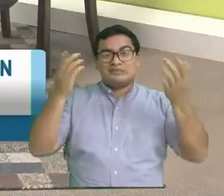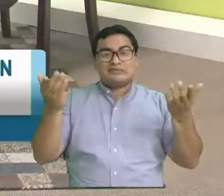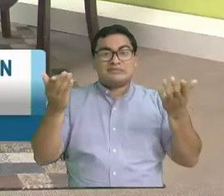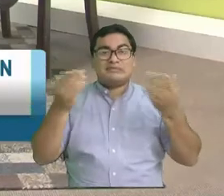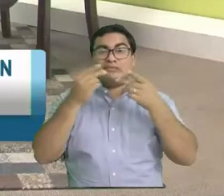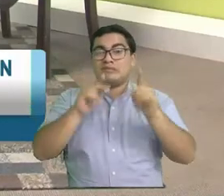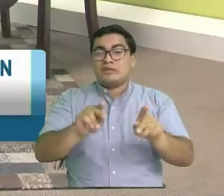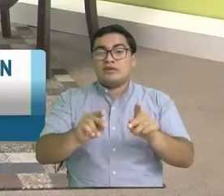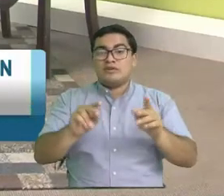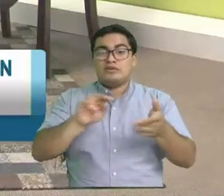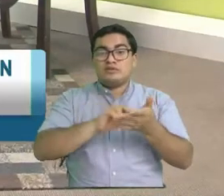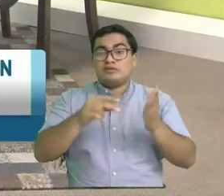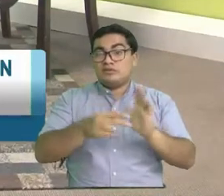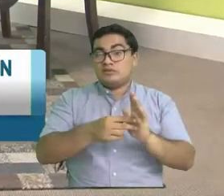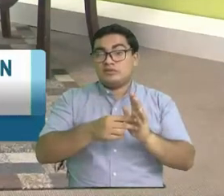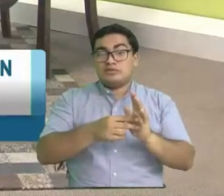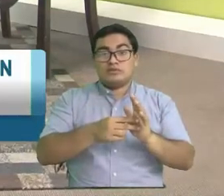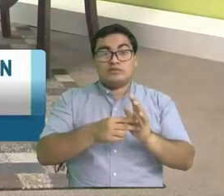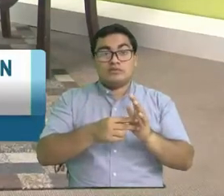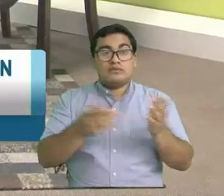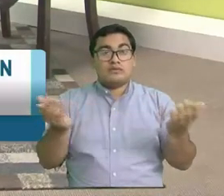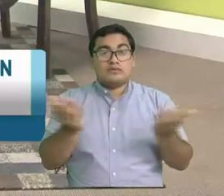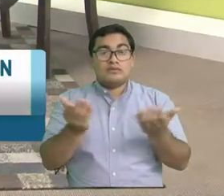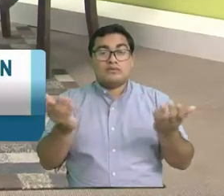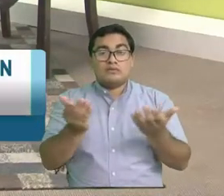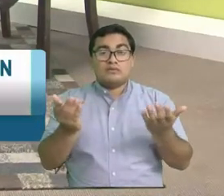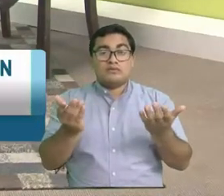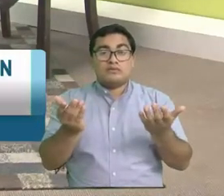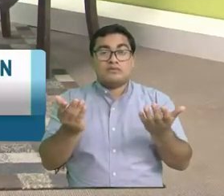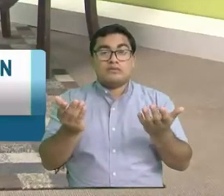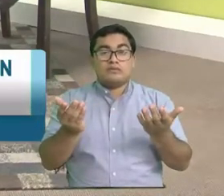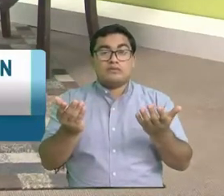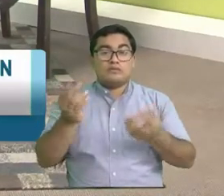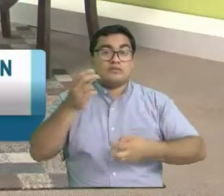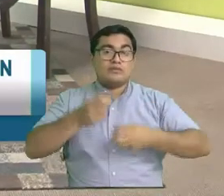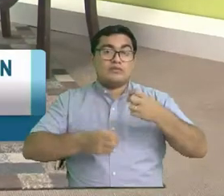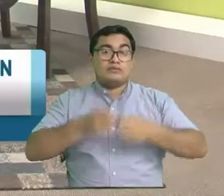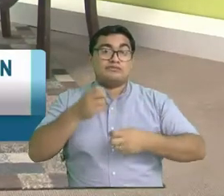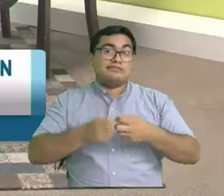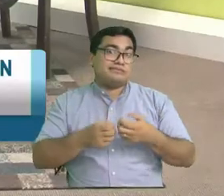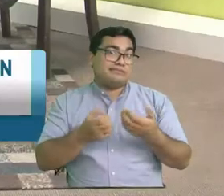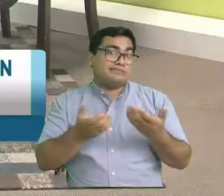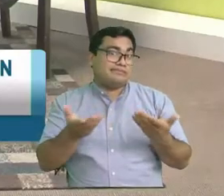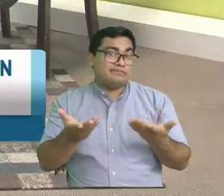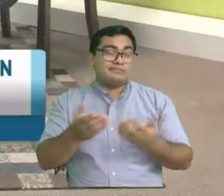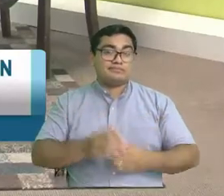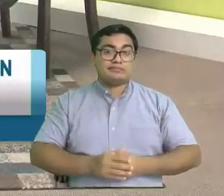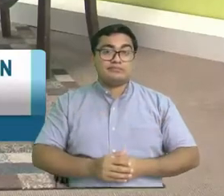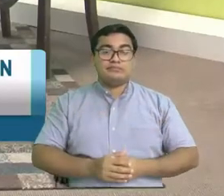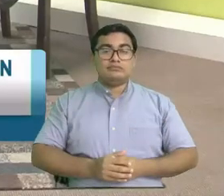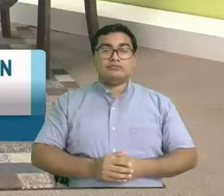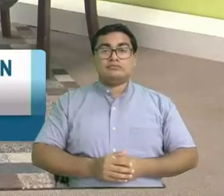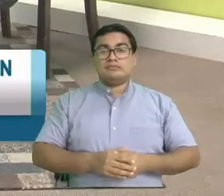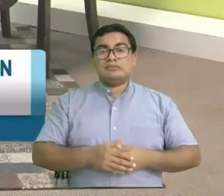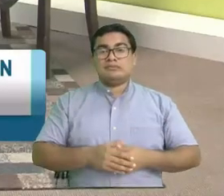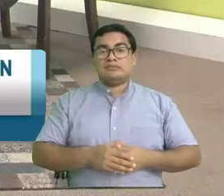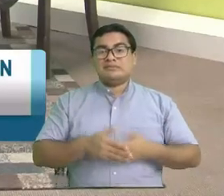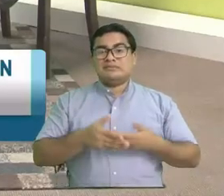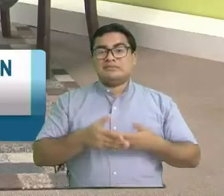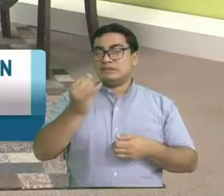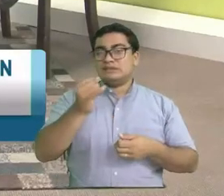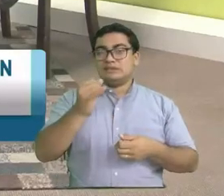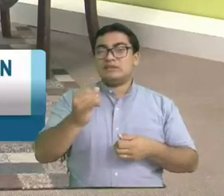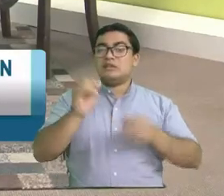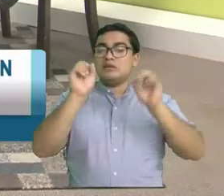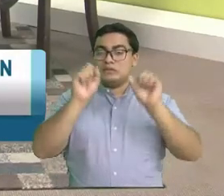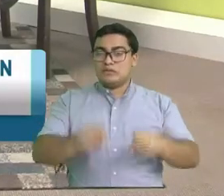no haya una malformación anatómica en el cerebro no condiciona que el trastorno no vaya a aparecer. Entonces, sí, también puede